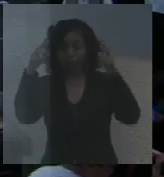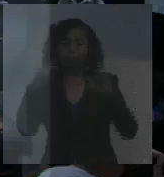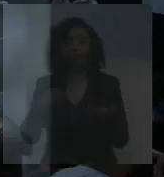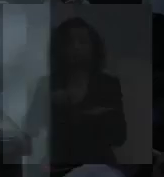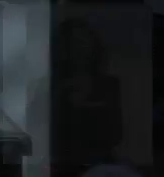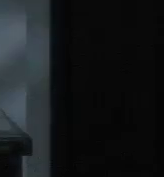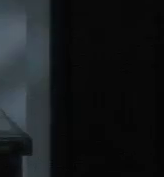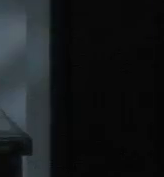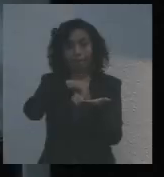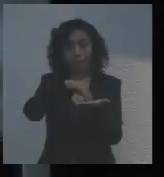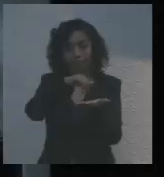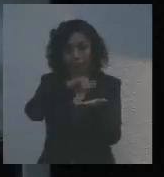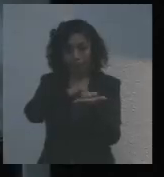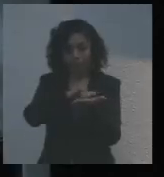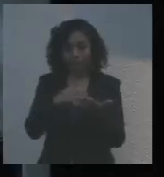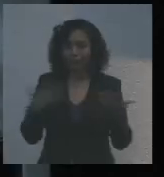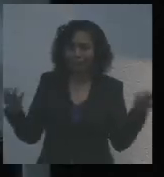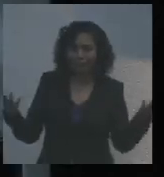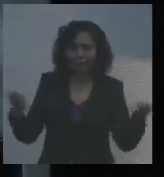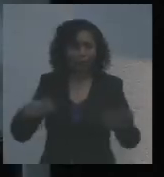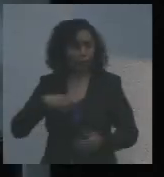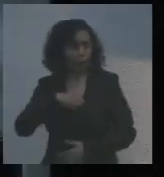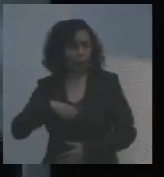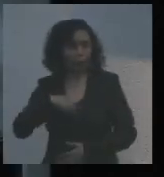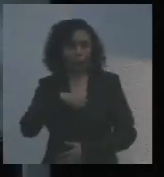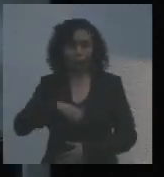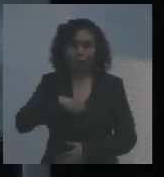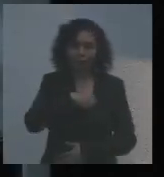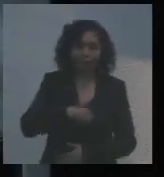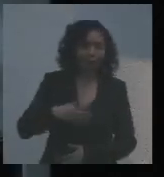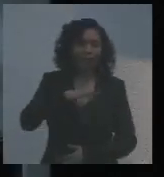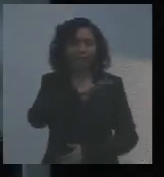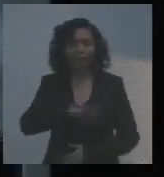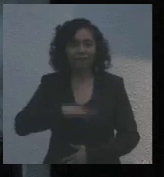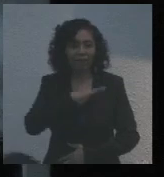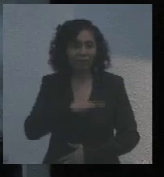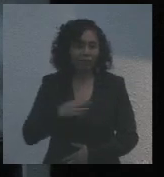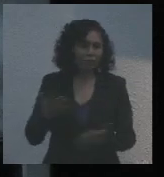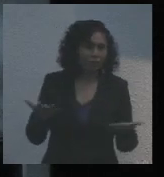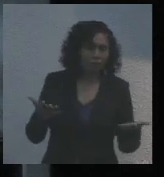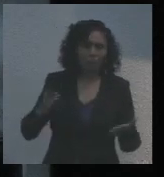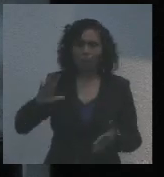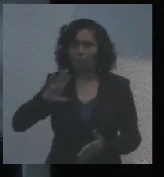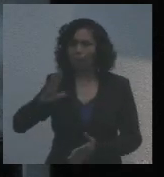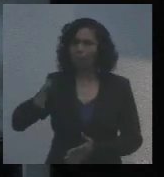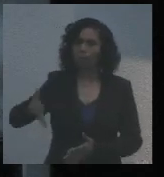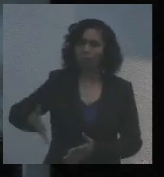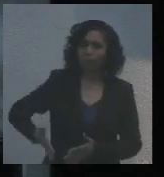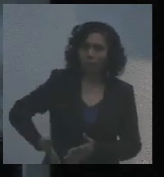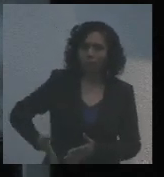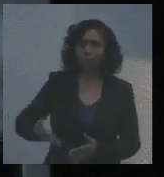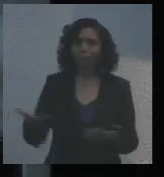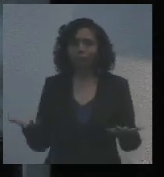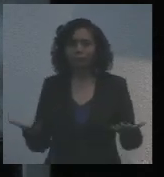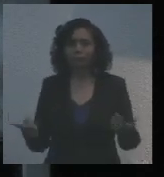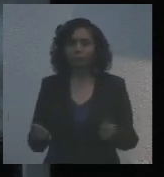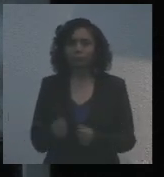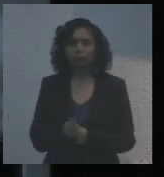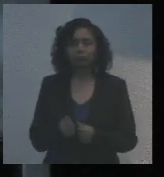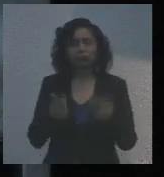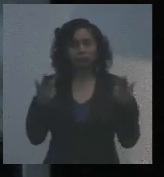Babel super contenta muy muy feliz Y honrada kima